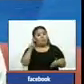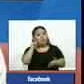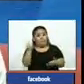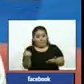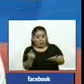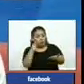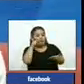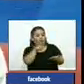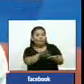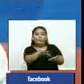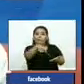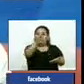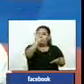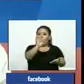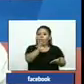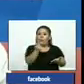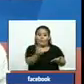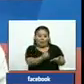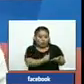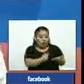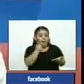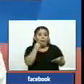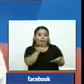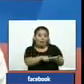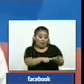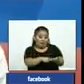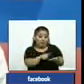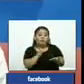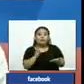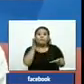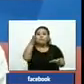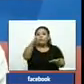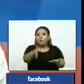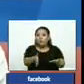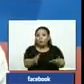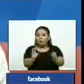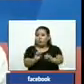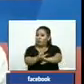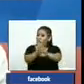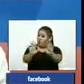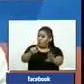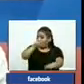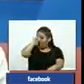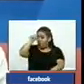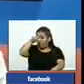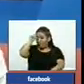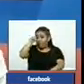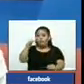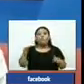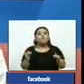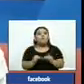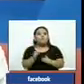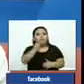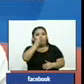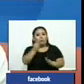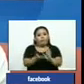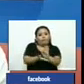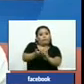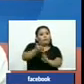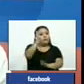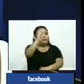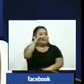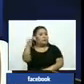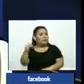efectivamente a elegir aquellos políticos que le apuestan al futuro, que le apuestan a la transparencia y que le apuestan verdaderamente al desarrollo de este